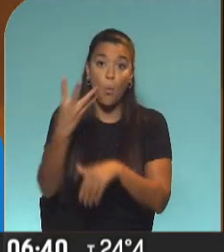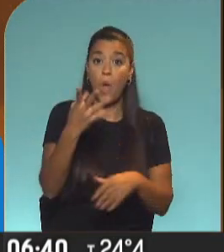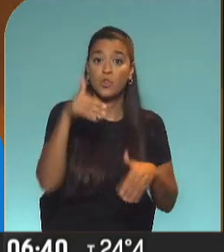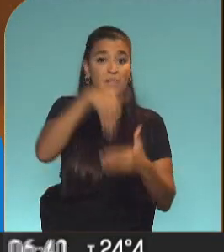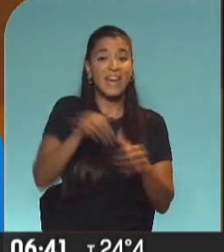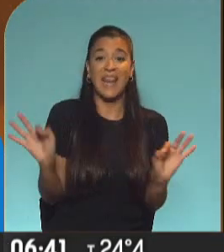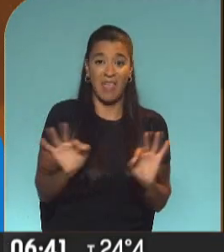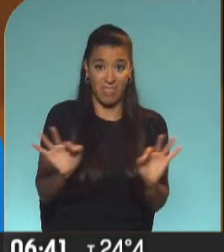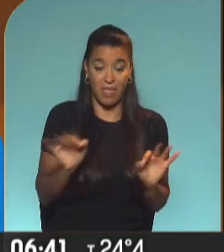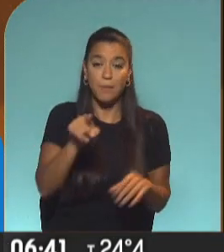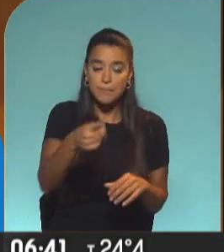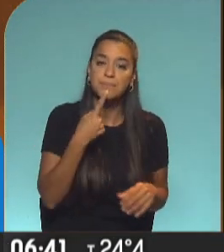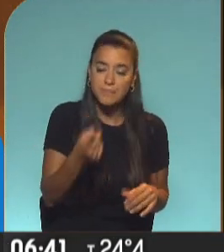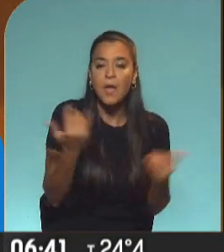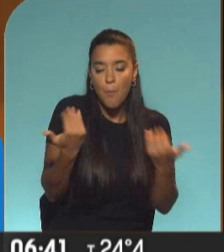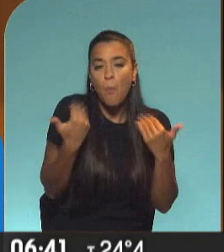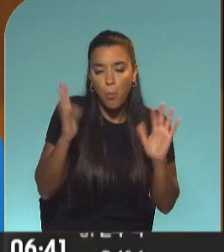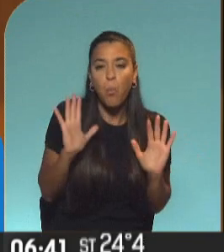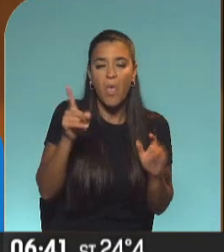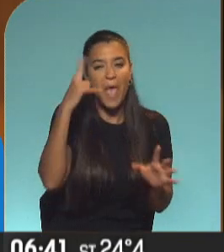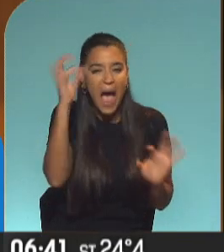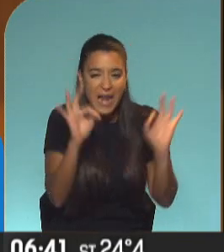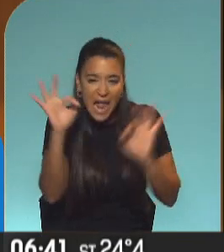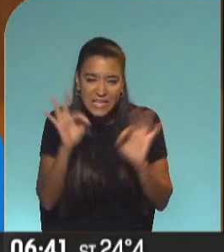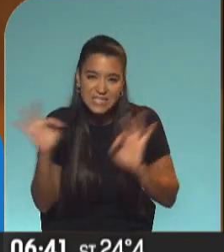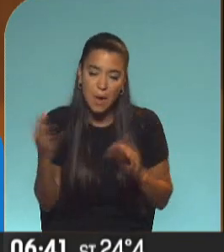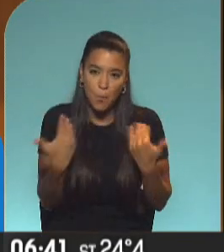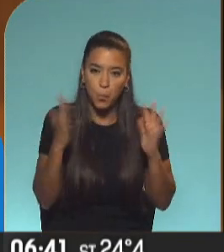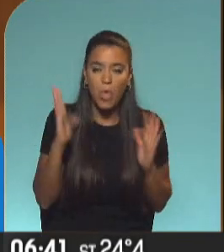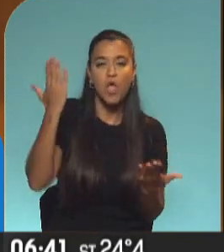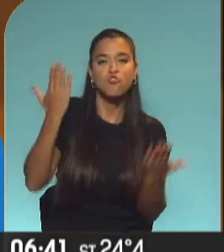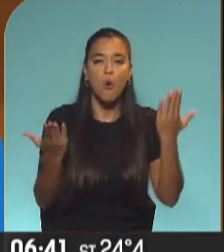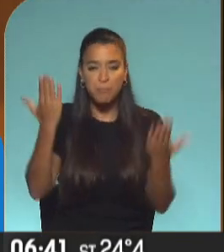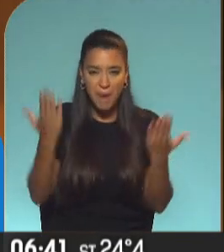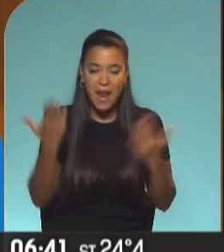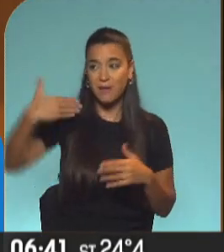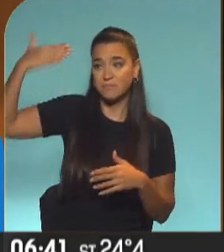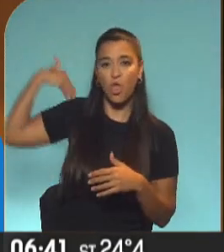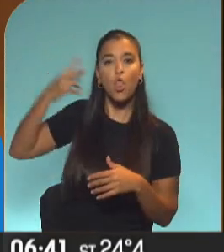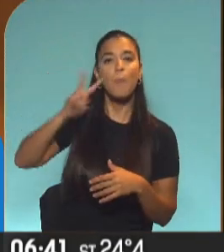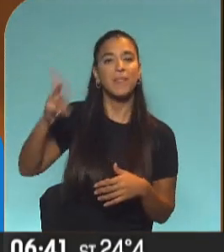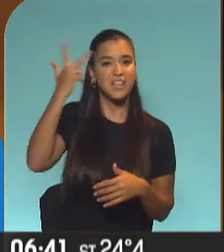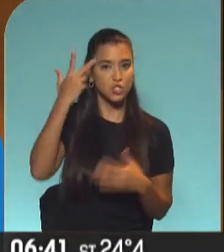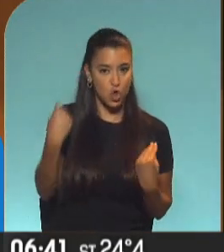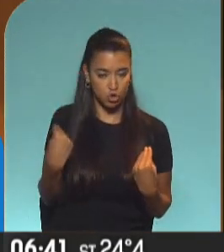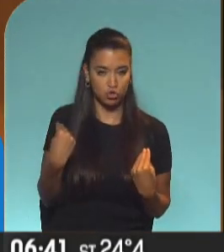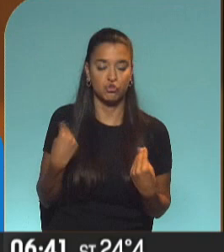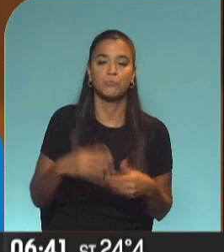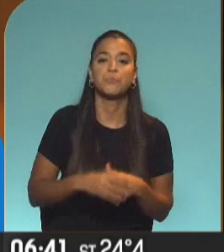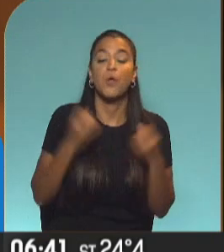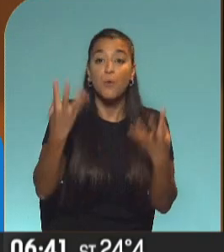abstenciones. En este punto ya se puede hacer un breve análisis o comparación con lo que fue en el 2018. ¿Por qué? Porque